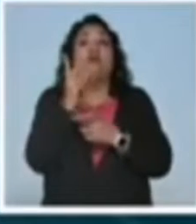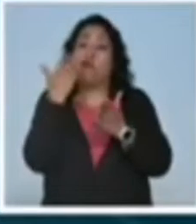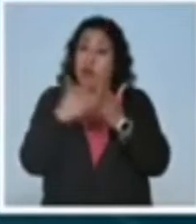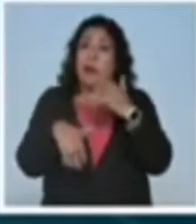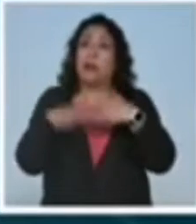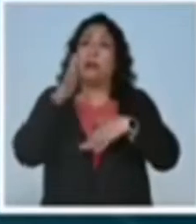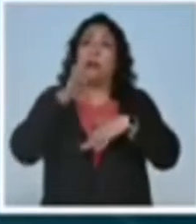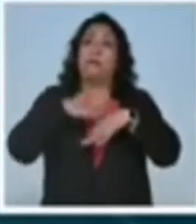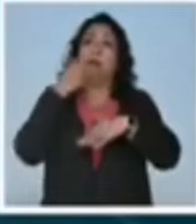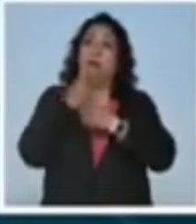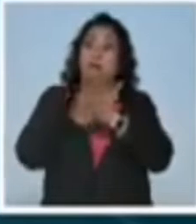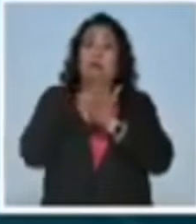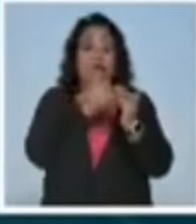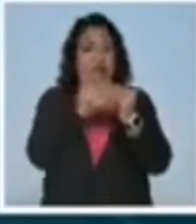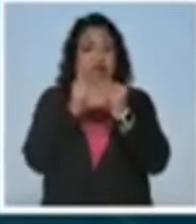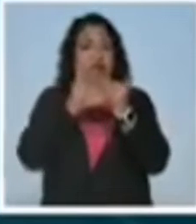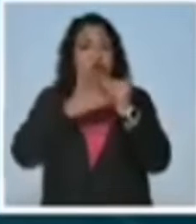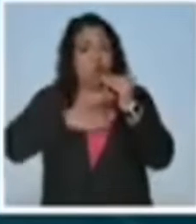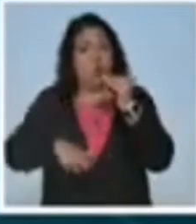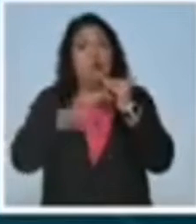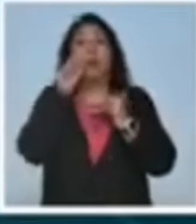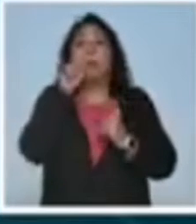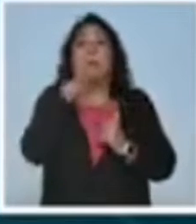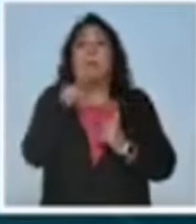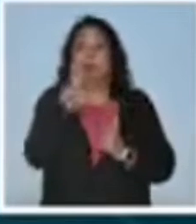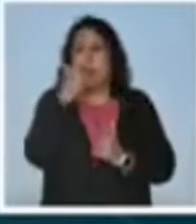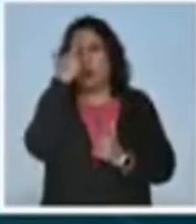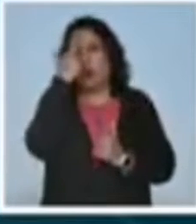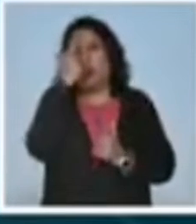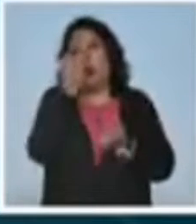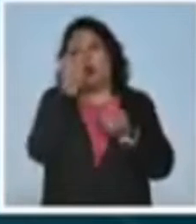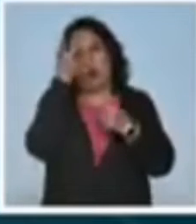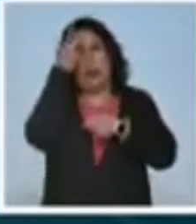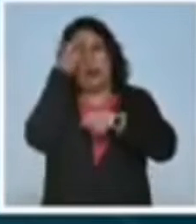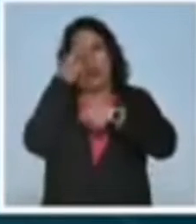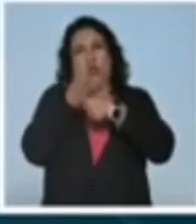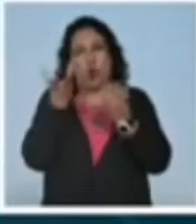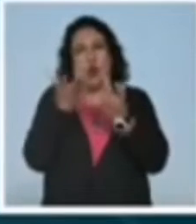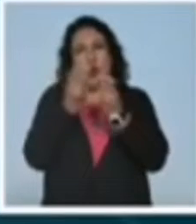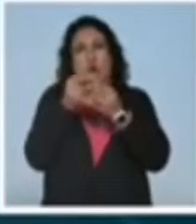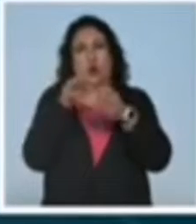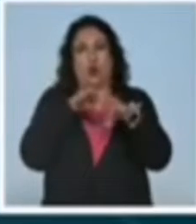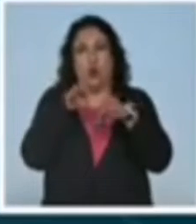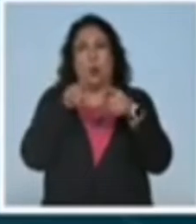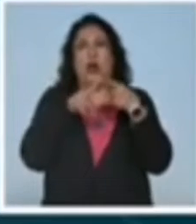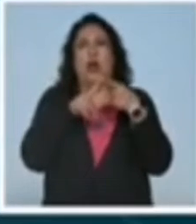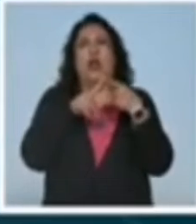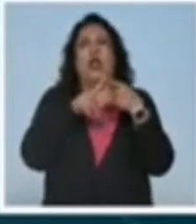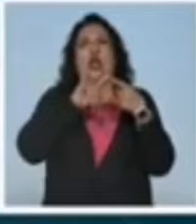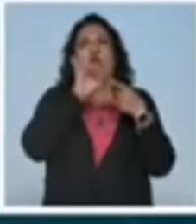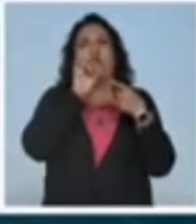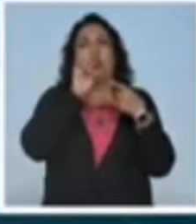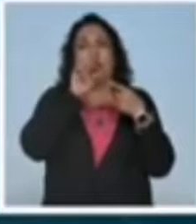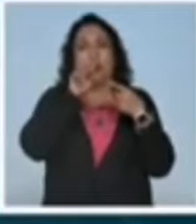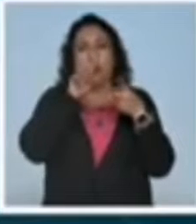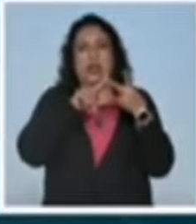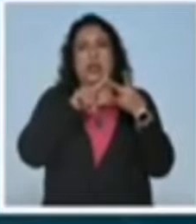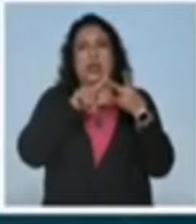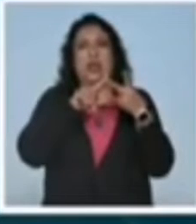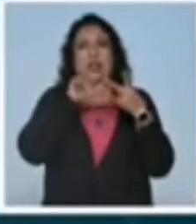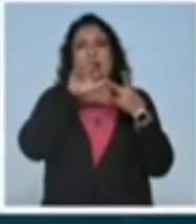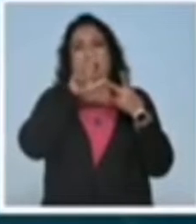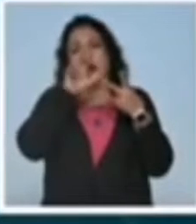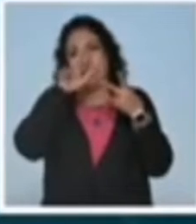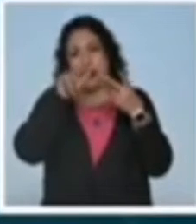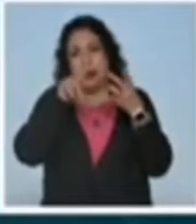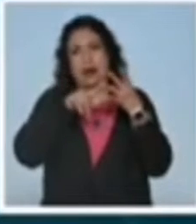falta seguir trabajando por la equidad. Así también recordó a algunos directores con los que ha trabajado, como Alejandro Jodorowsky, Carlos